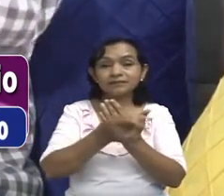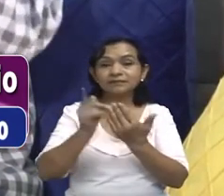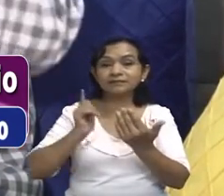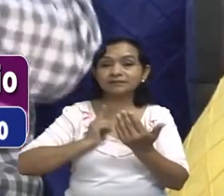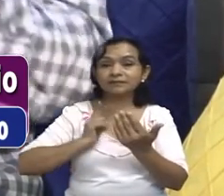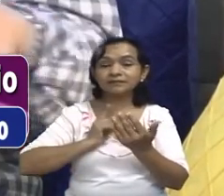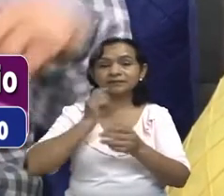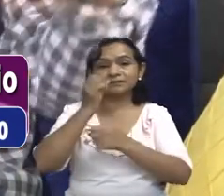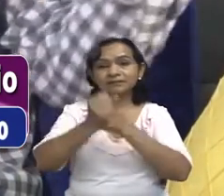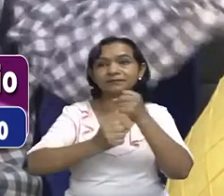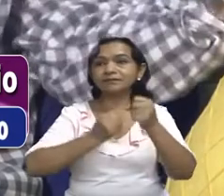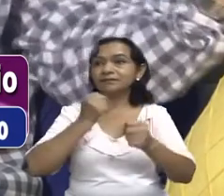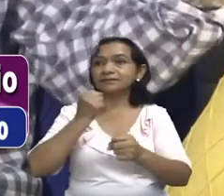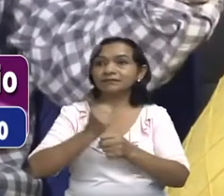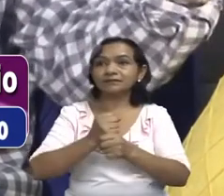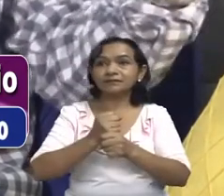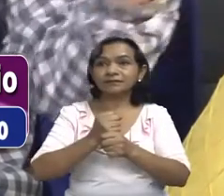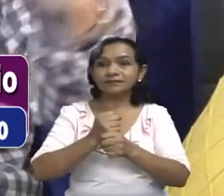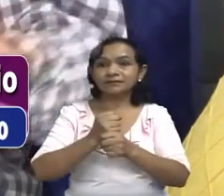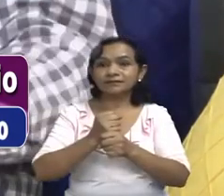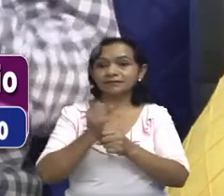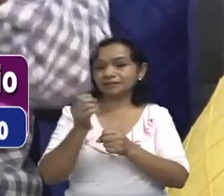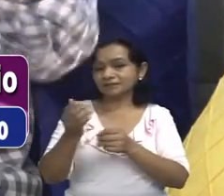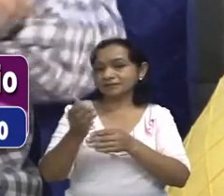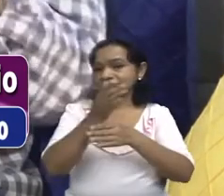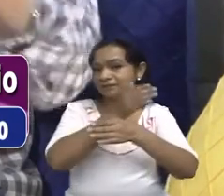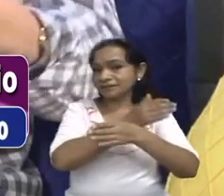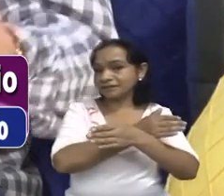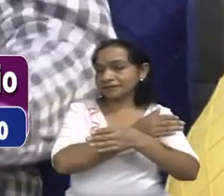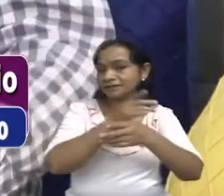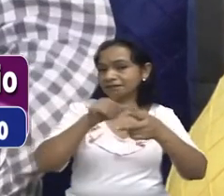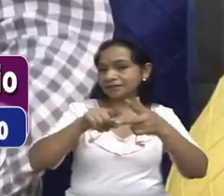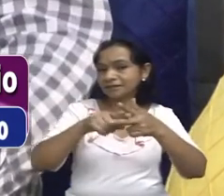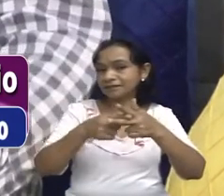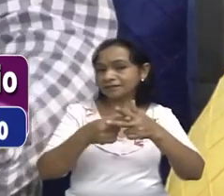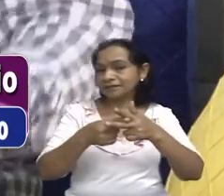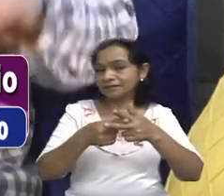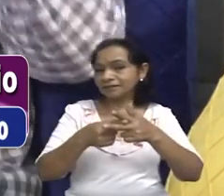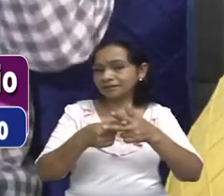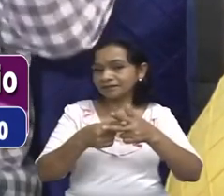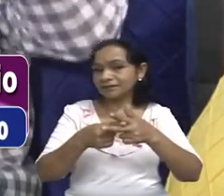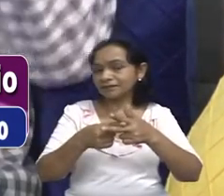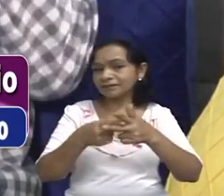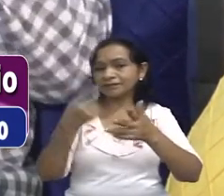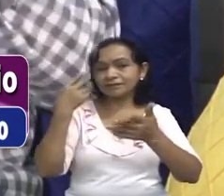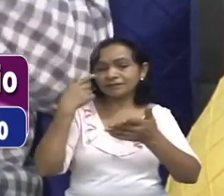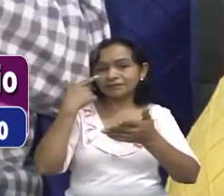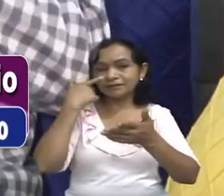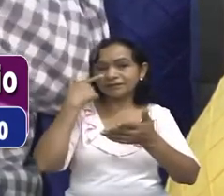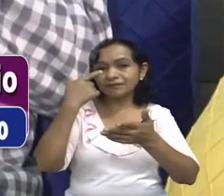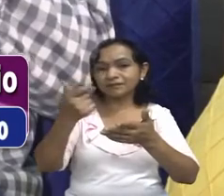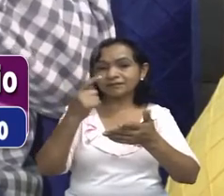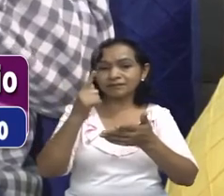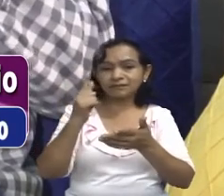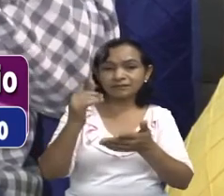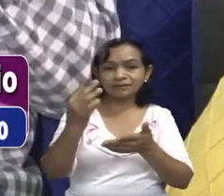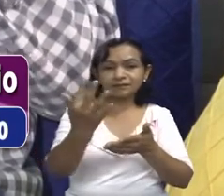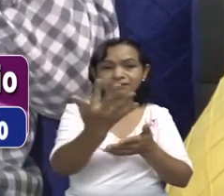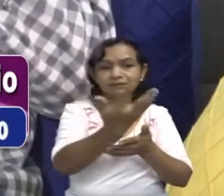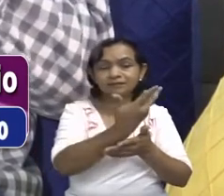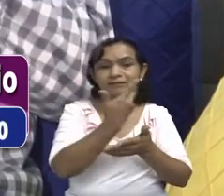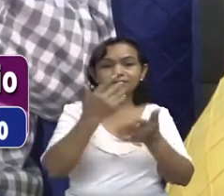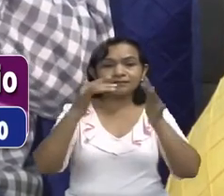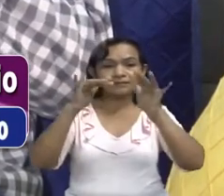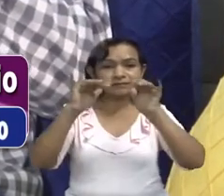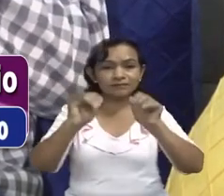están de aniversario, ¿verdad? Sí. Que fueron en ese momento iniciados. Y un reconocimiento también a todos los que han pasado